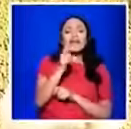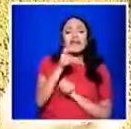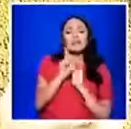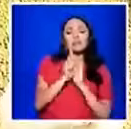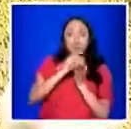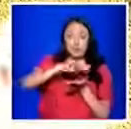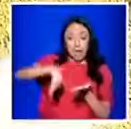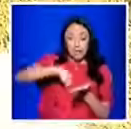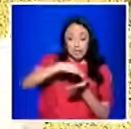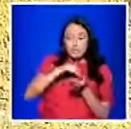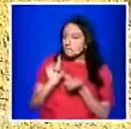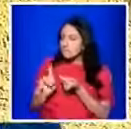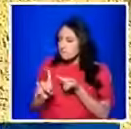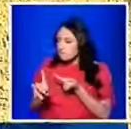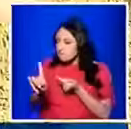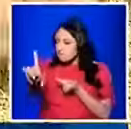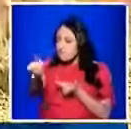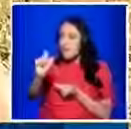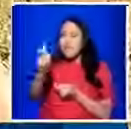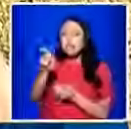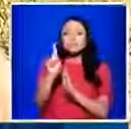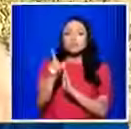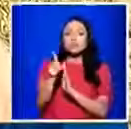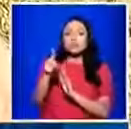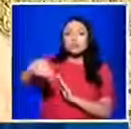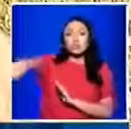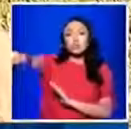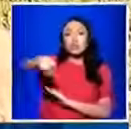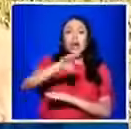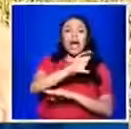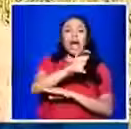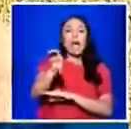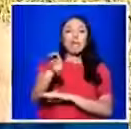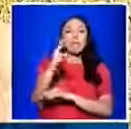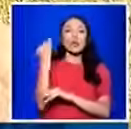de Machachi. Es la Granja Campo Verde.